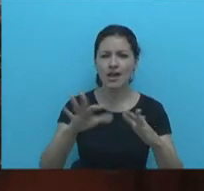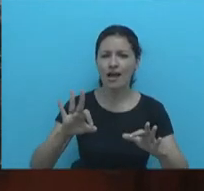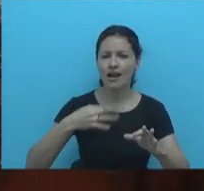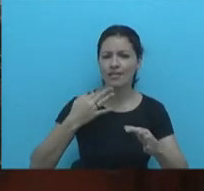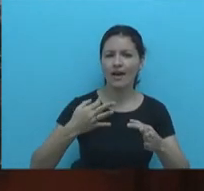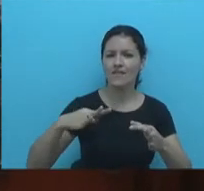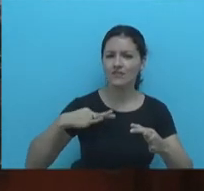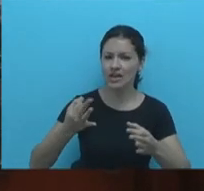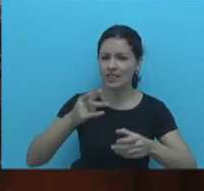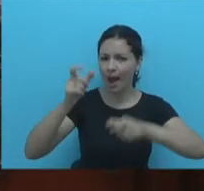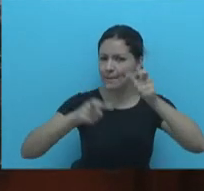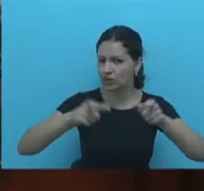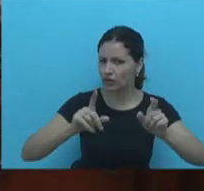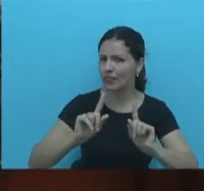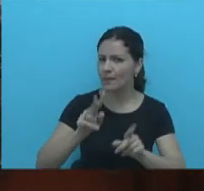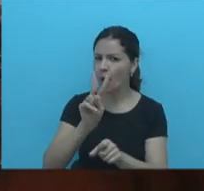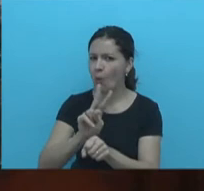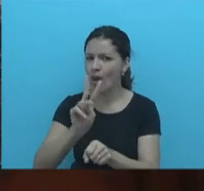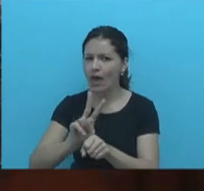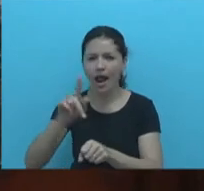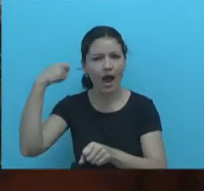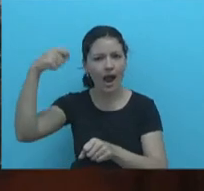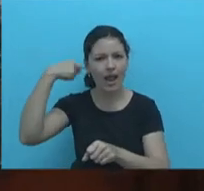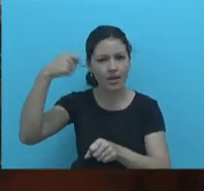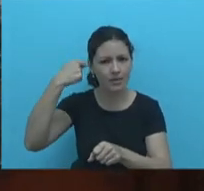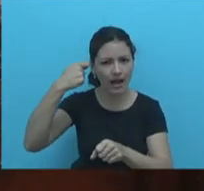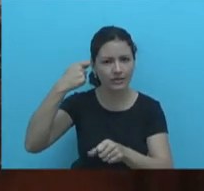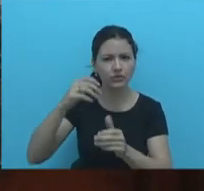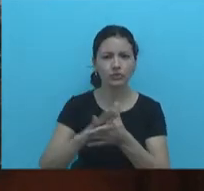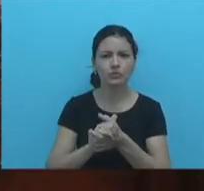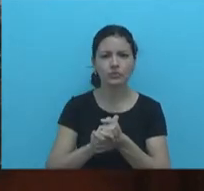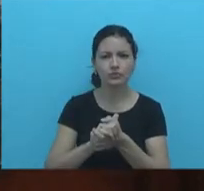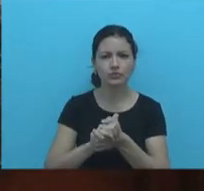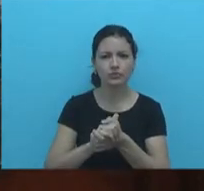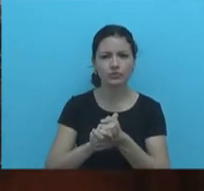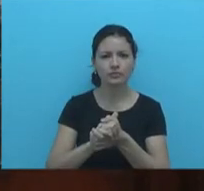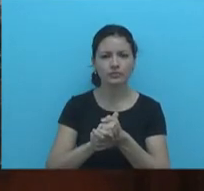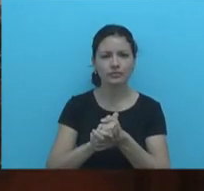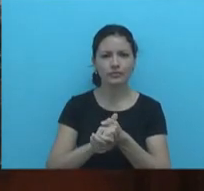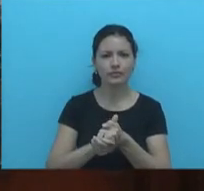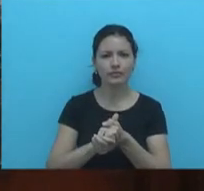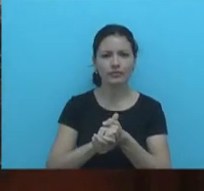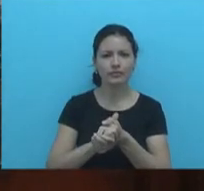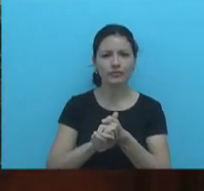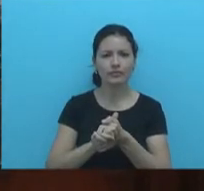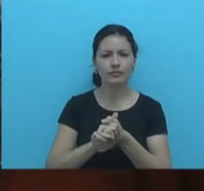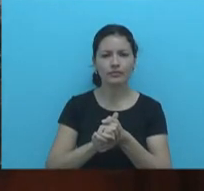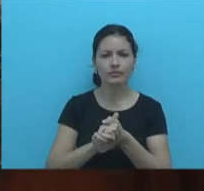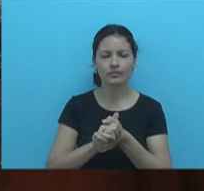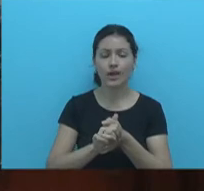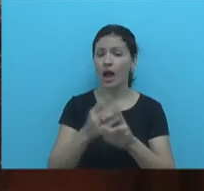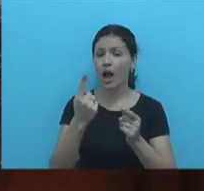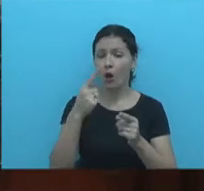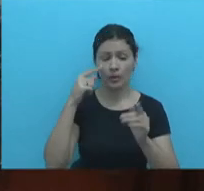hombres, como así también proteger a los animales de los malos tratos, mientras que en particular los objetivos son,